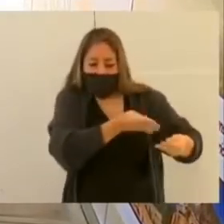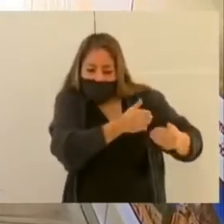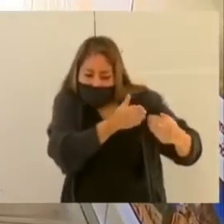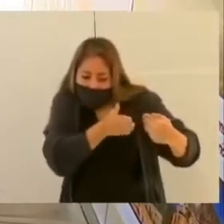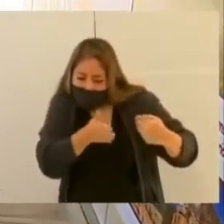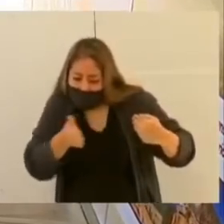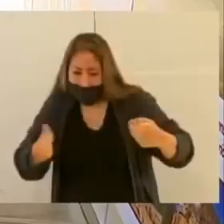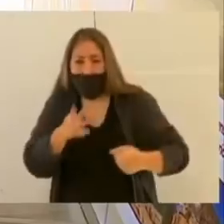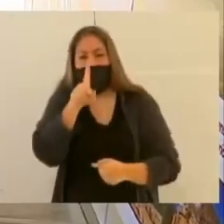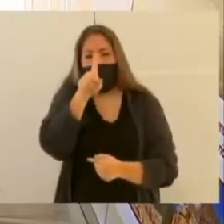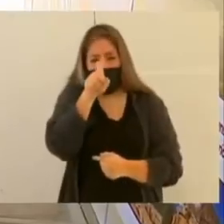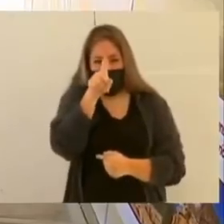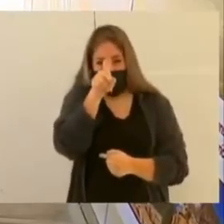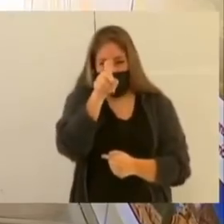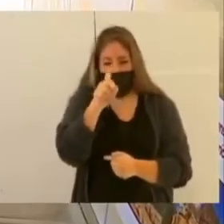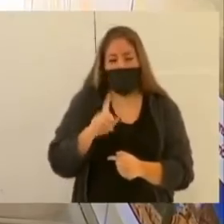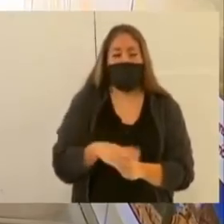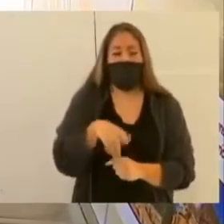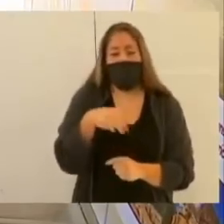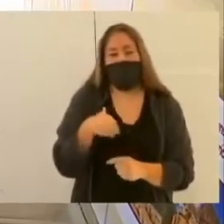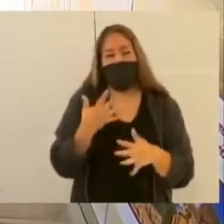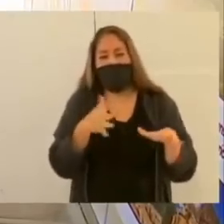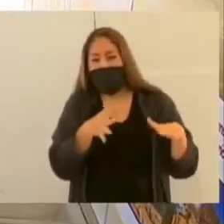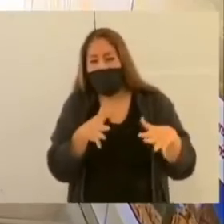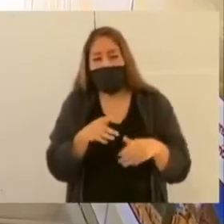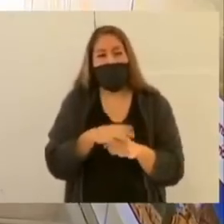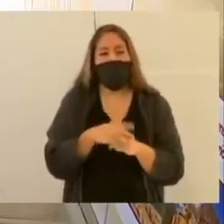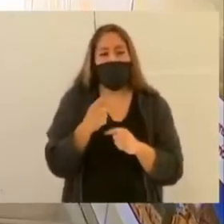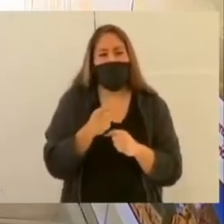que la dotación de agua para el año